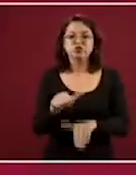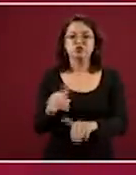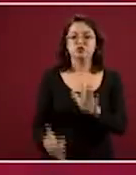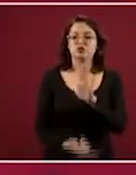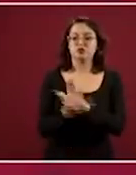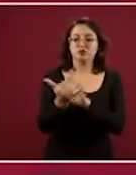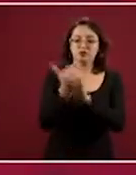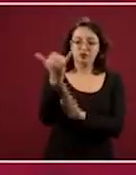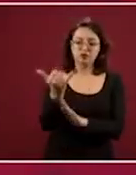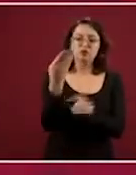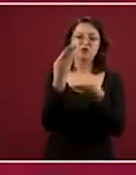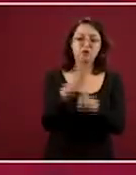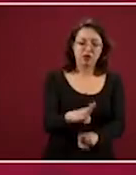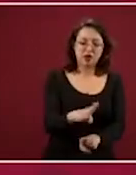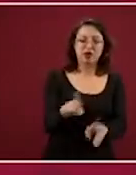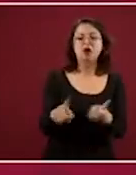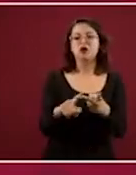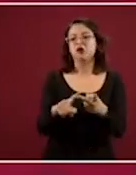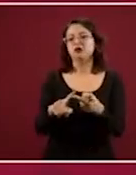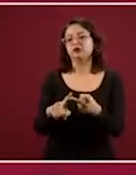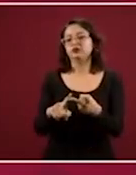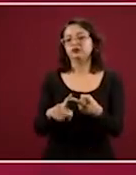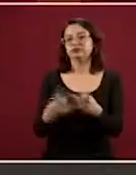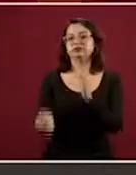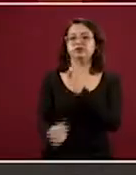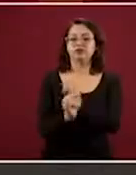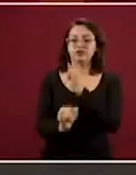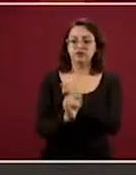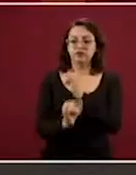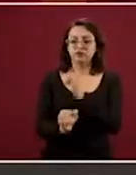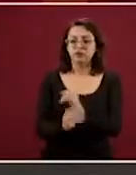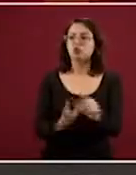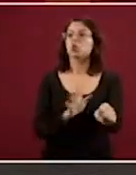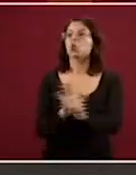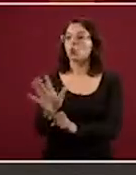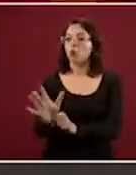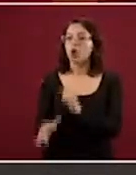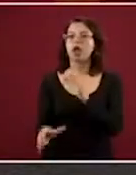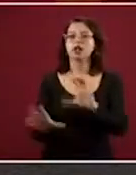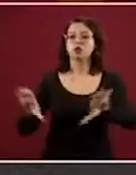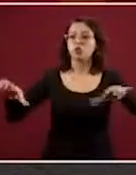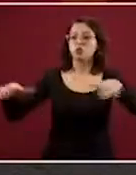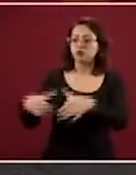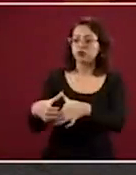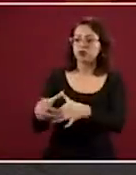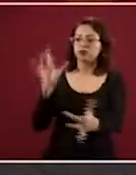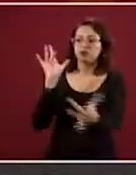de sucursales, cómo vamos avanzando en el internet, qué comunidades ya tienen